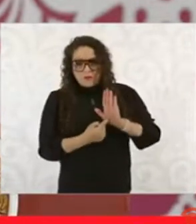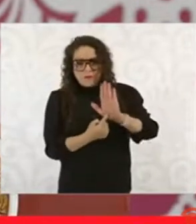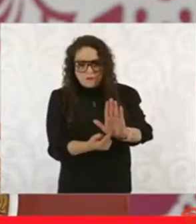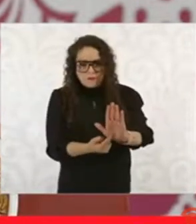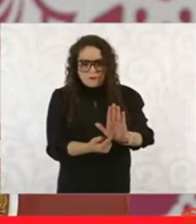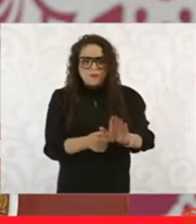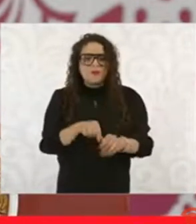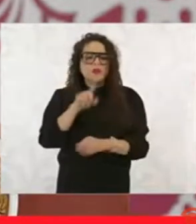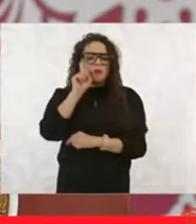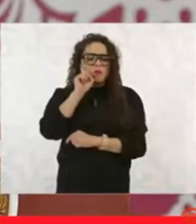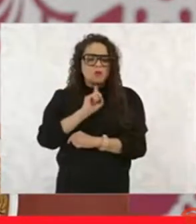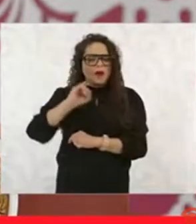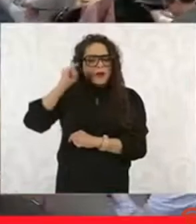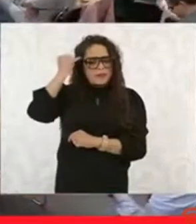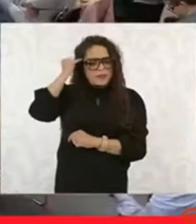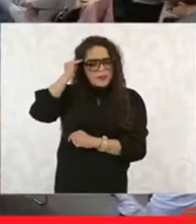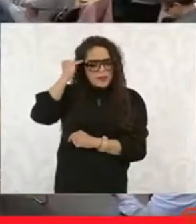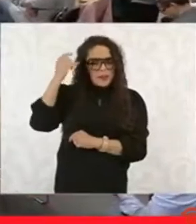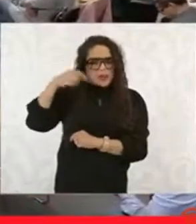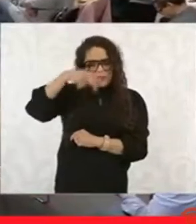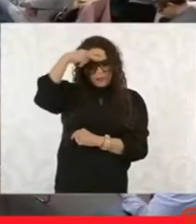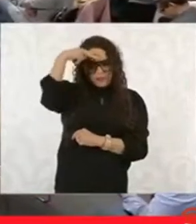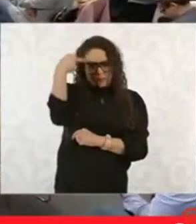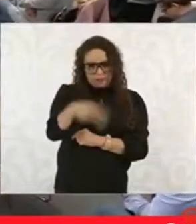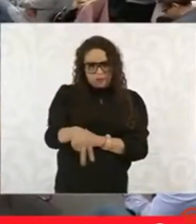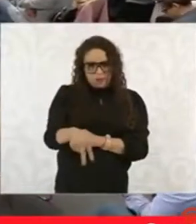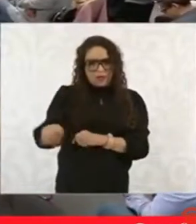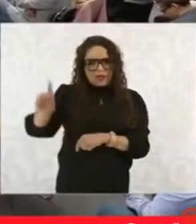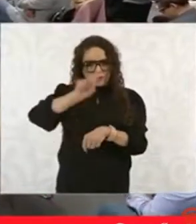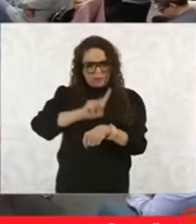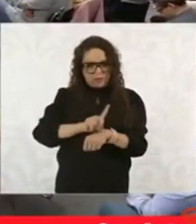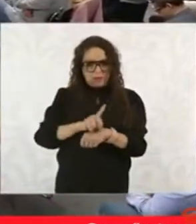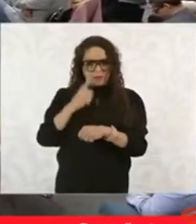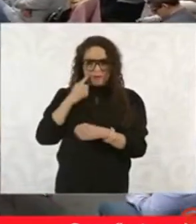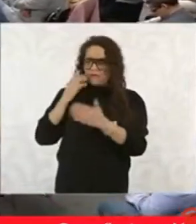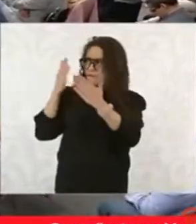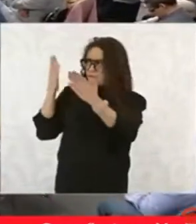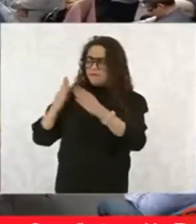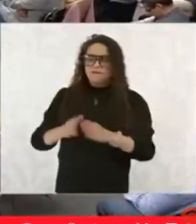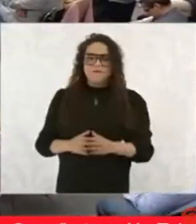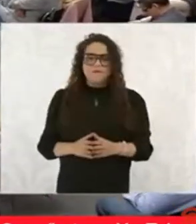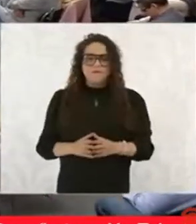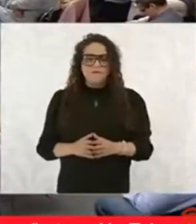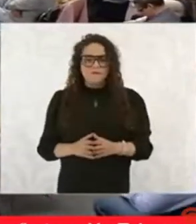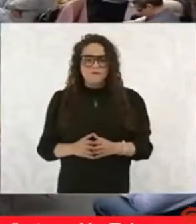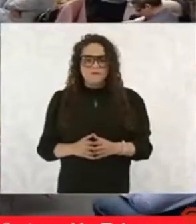lucha de las mujeres indígenas en nuestro país, las mujeres yaquis.